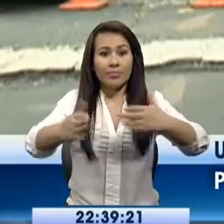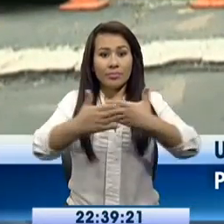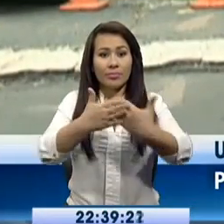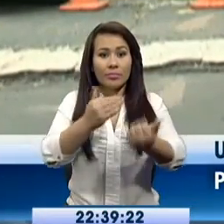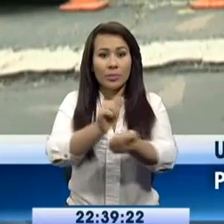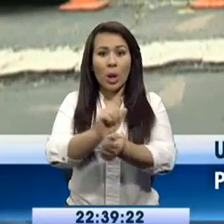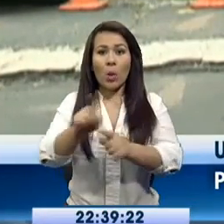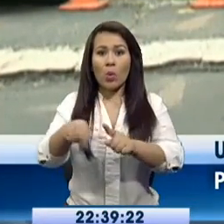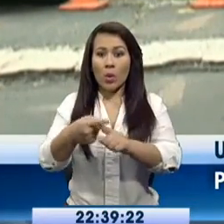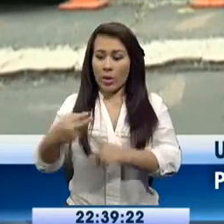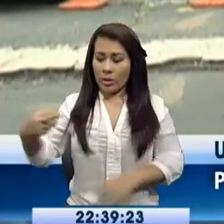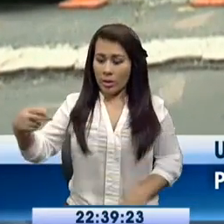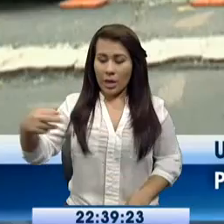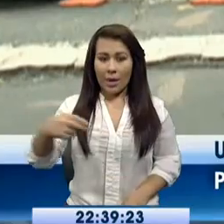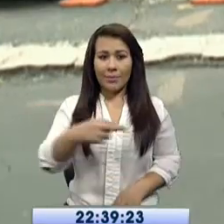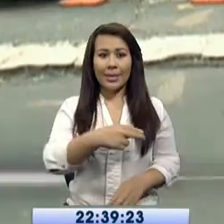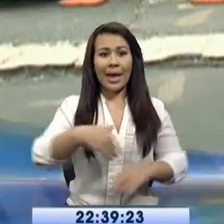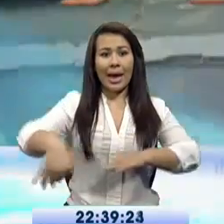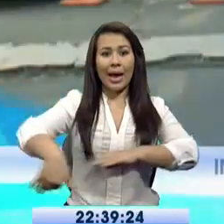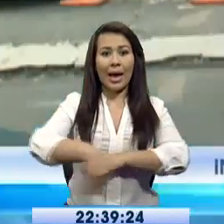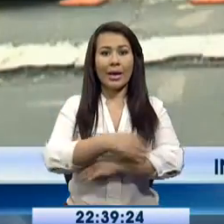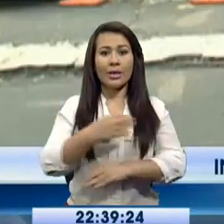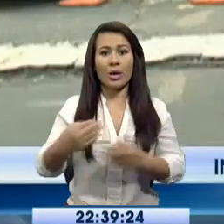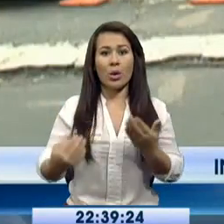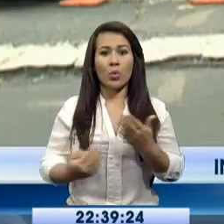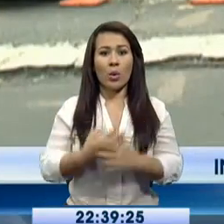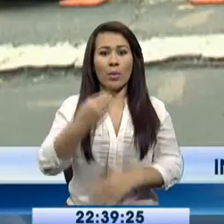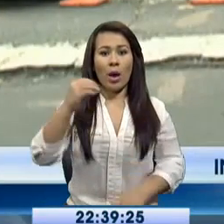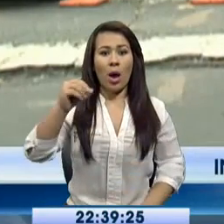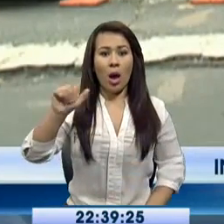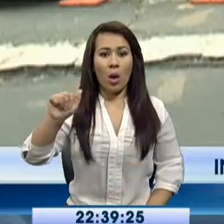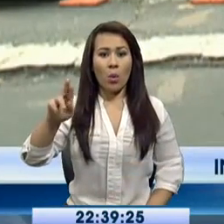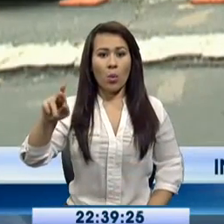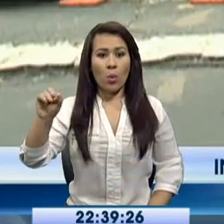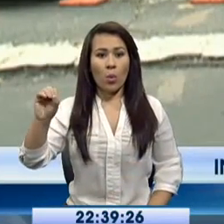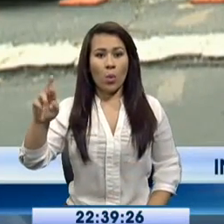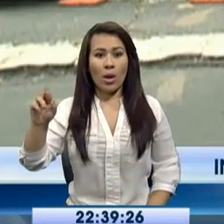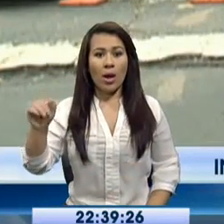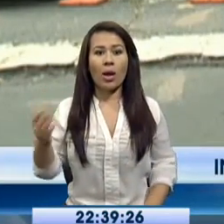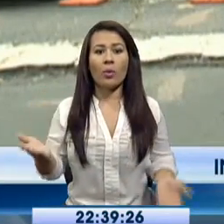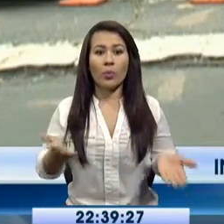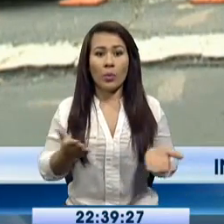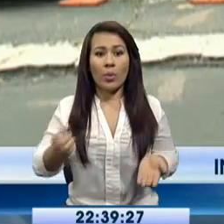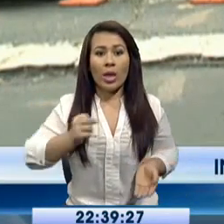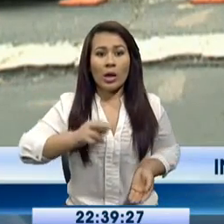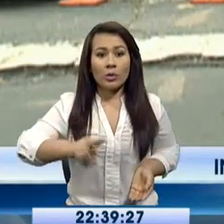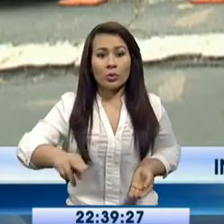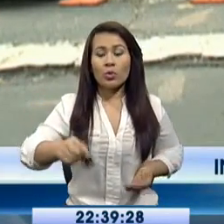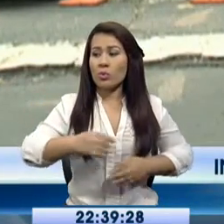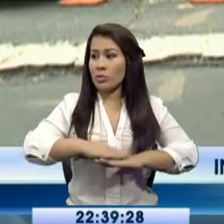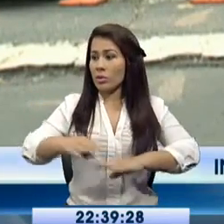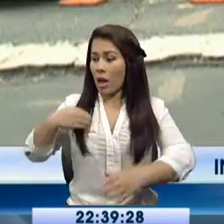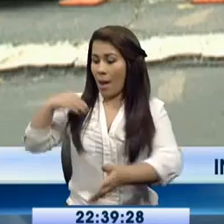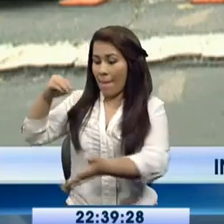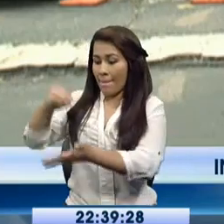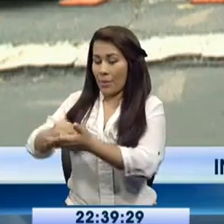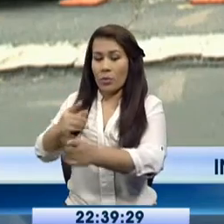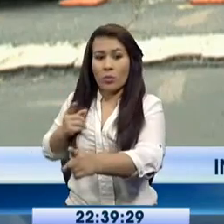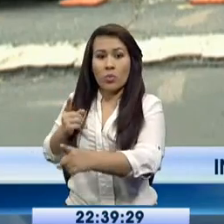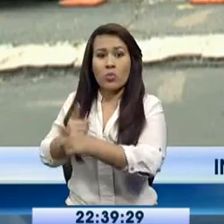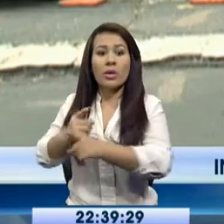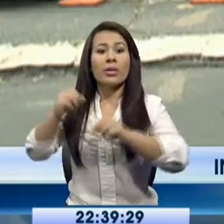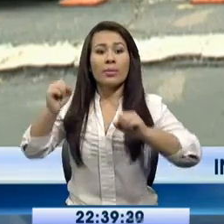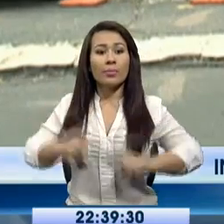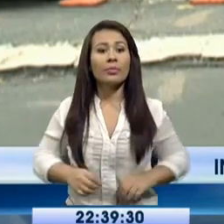caminaba por una de las calles del sector de la Nueva Aurora, al sur de la ciudad, e inmediatamente puesto a órdenes de las autoridades judiciales para